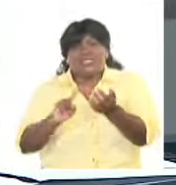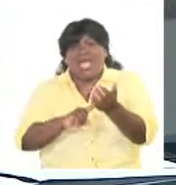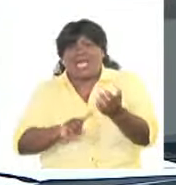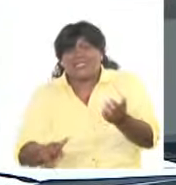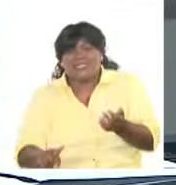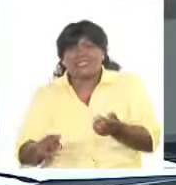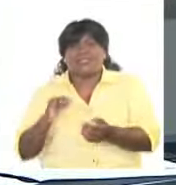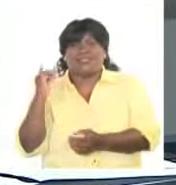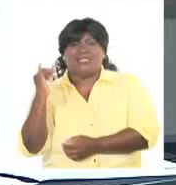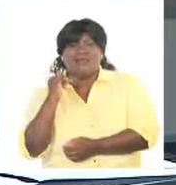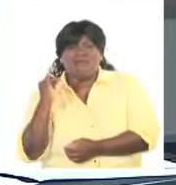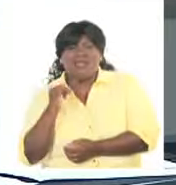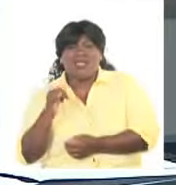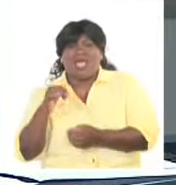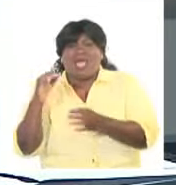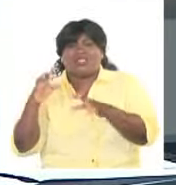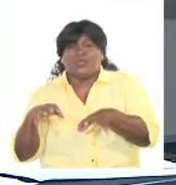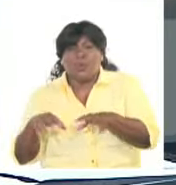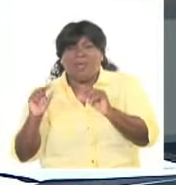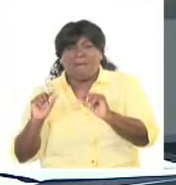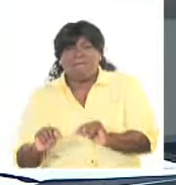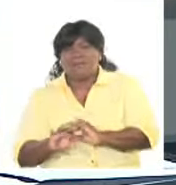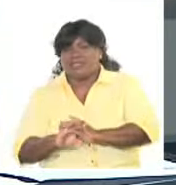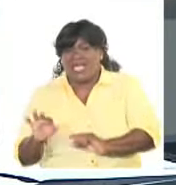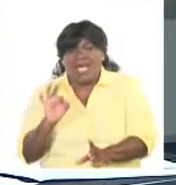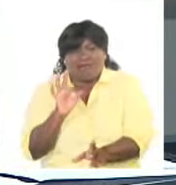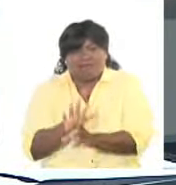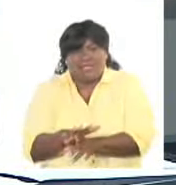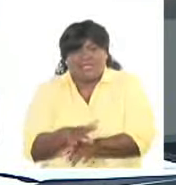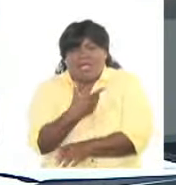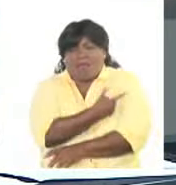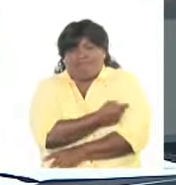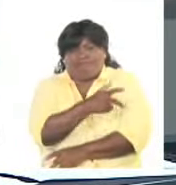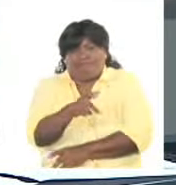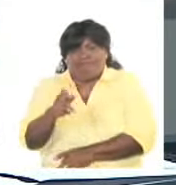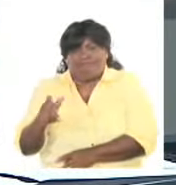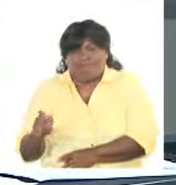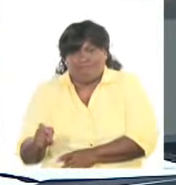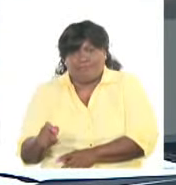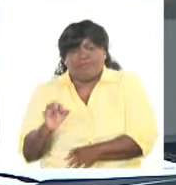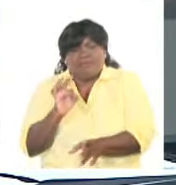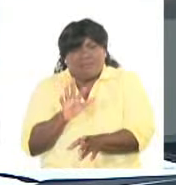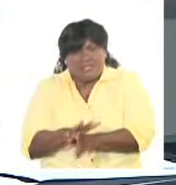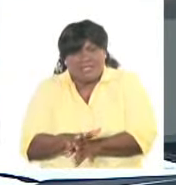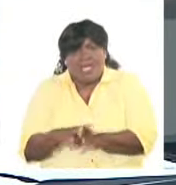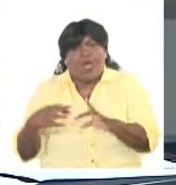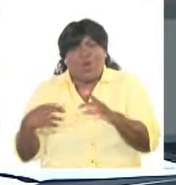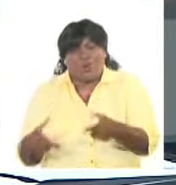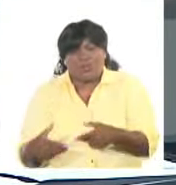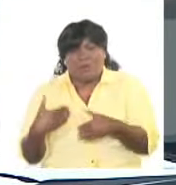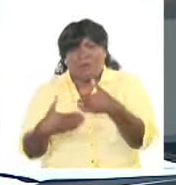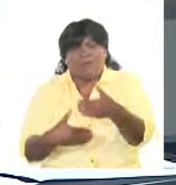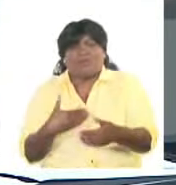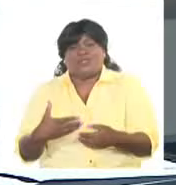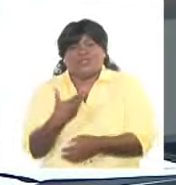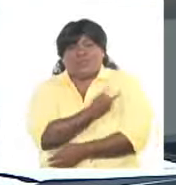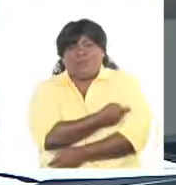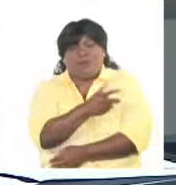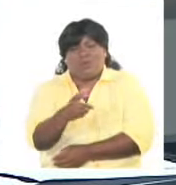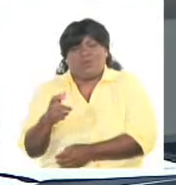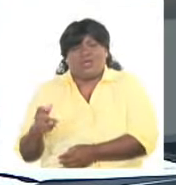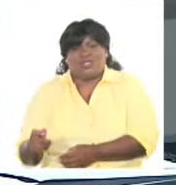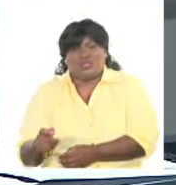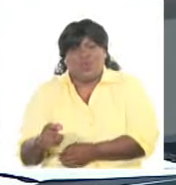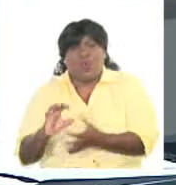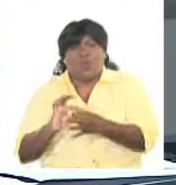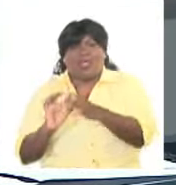va organizando toda la actividad, pues se reinicia nuevamente todo el esquema de vacunación de